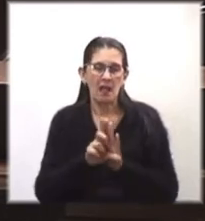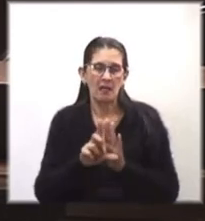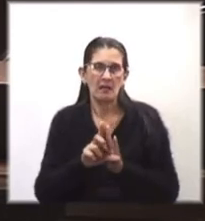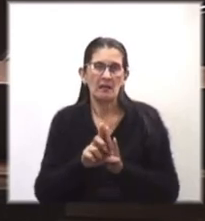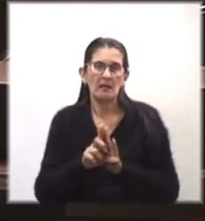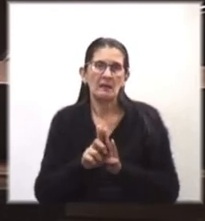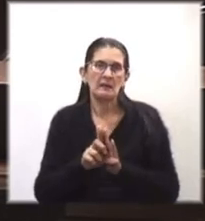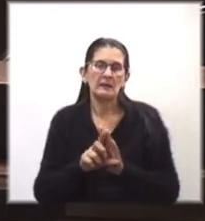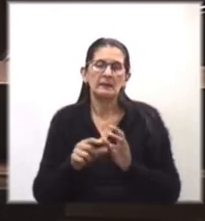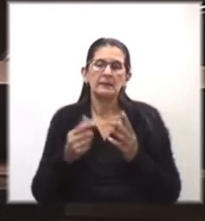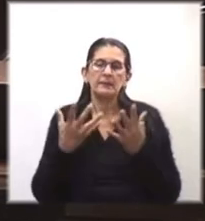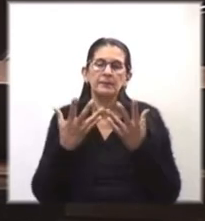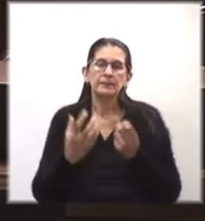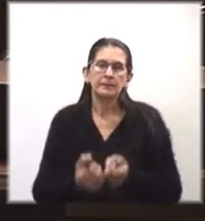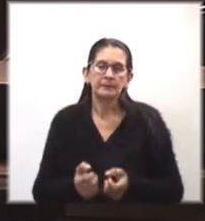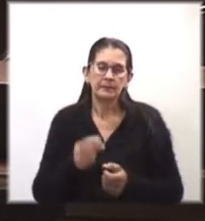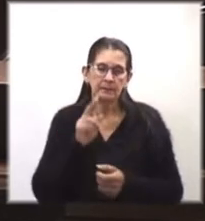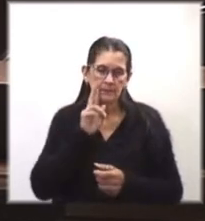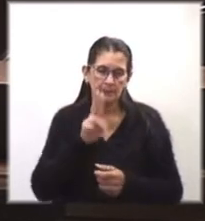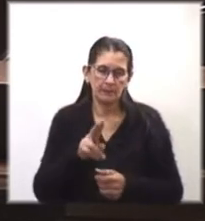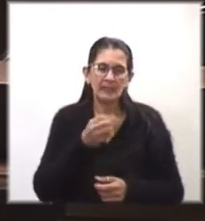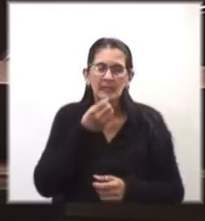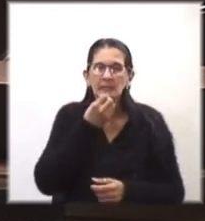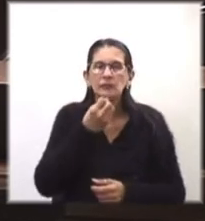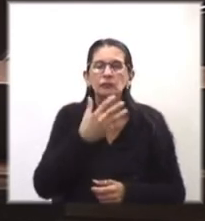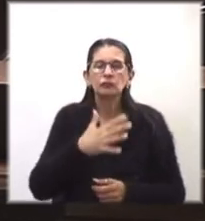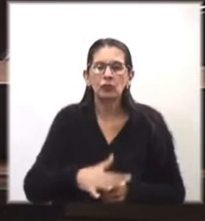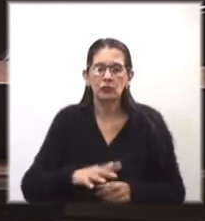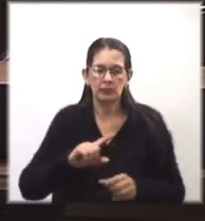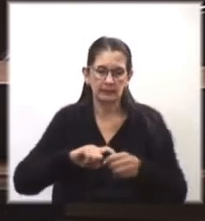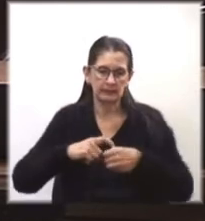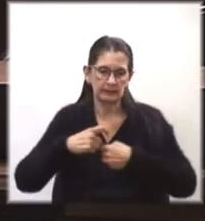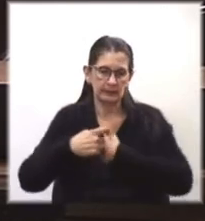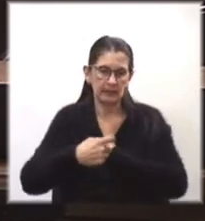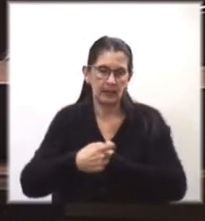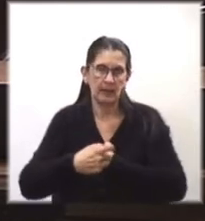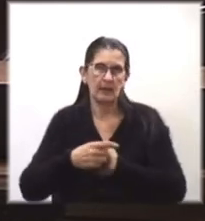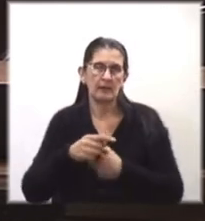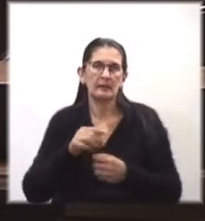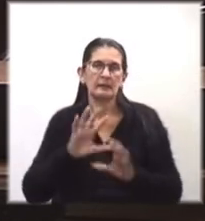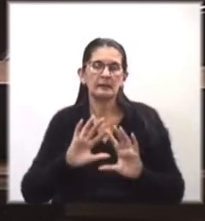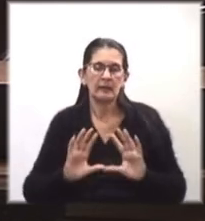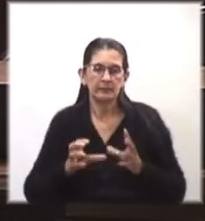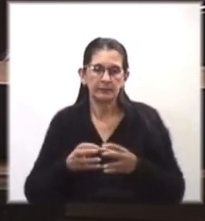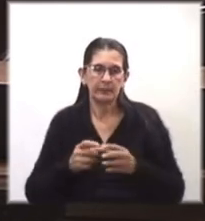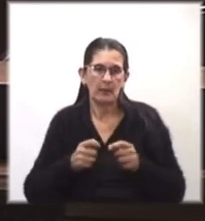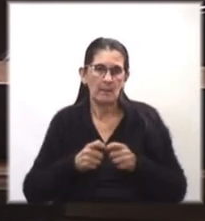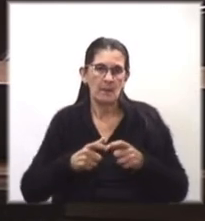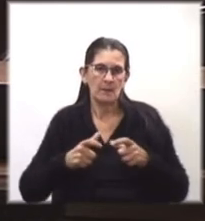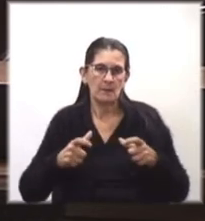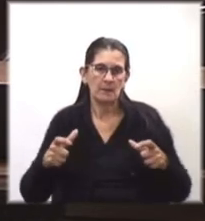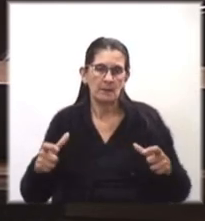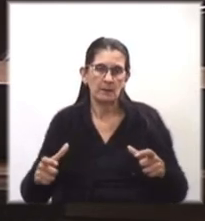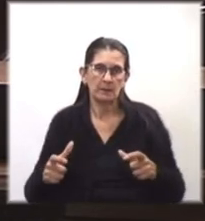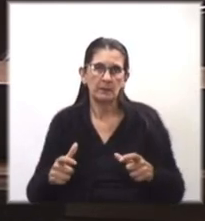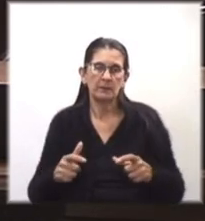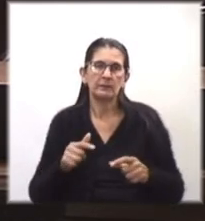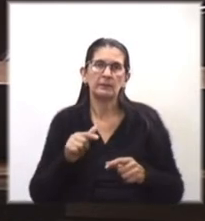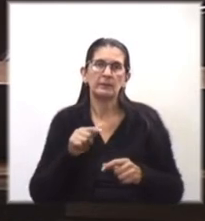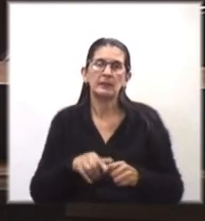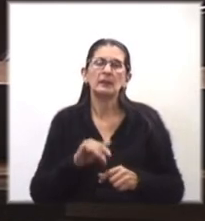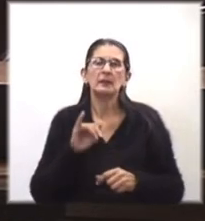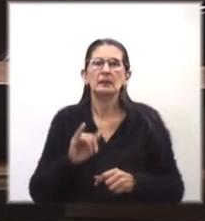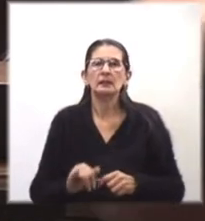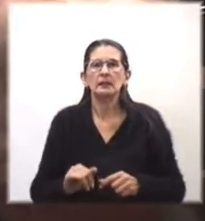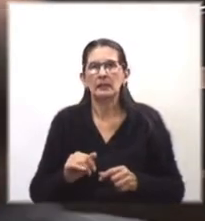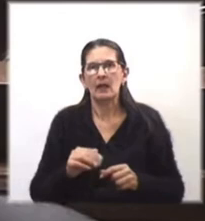intentaba desarticular la historia de un movimiento sindical que había sido unitario, que había crecido y que